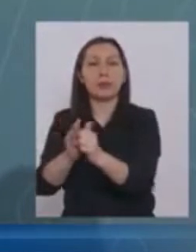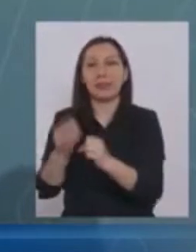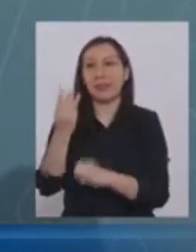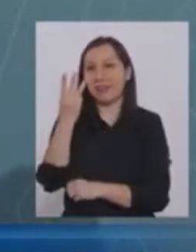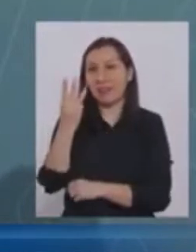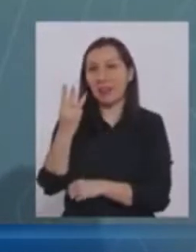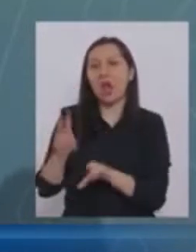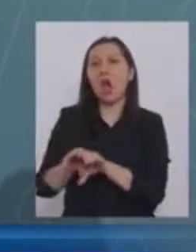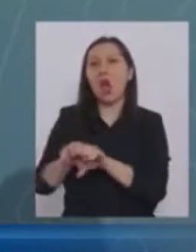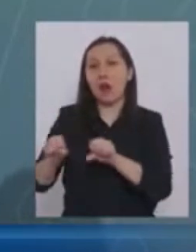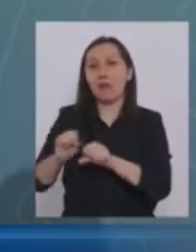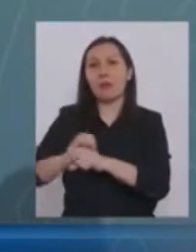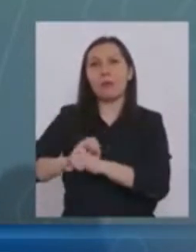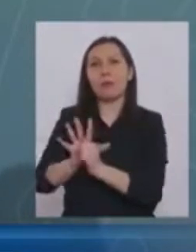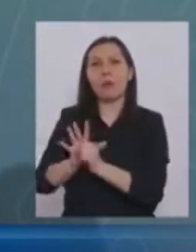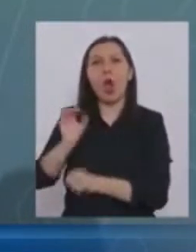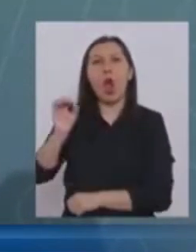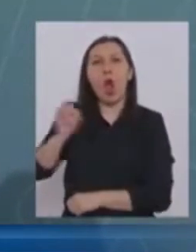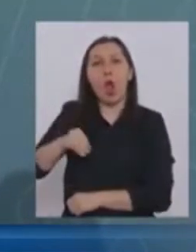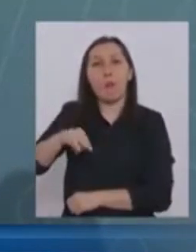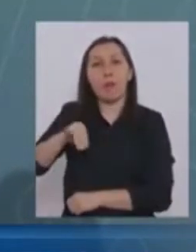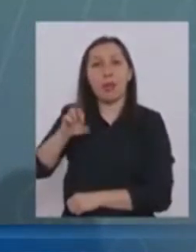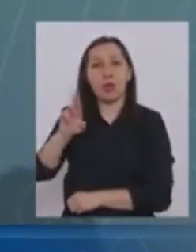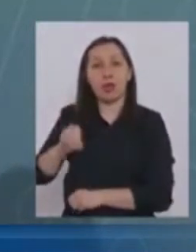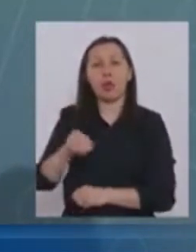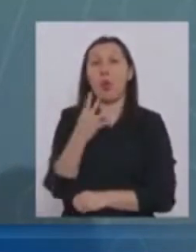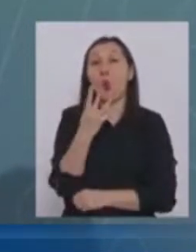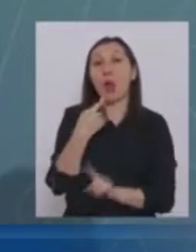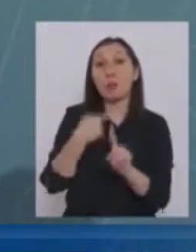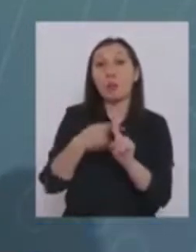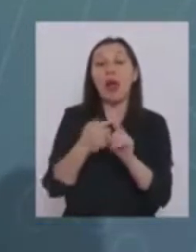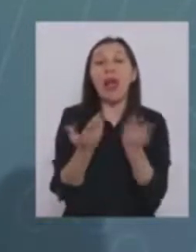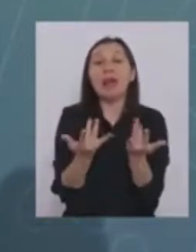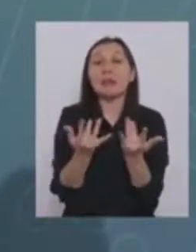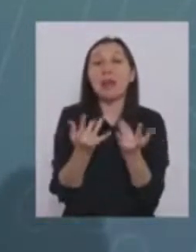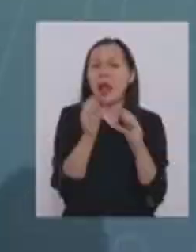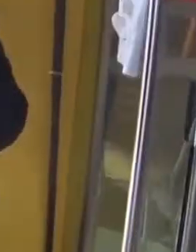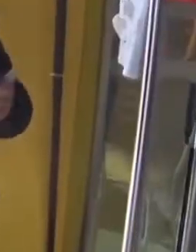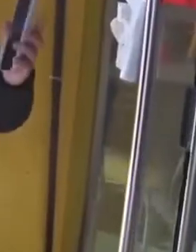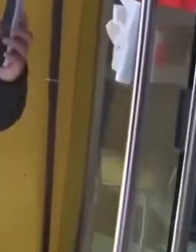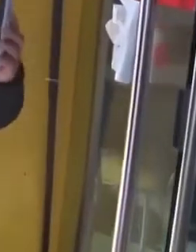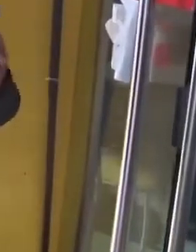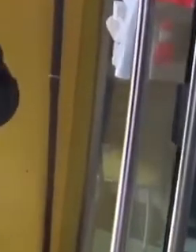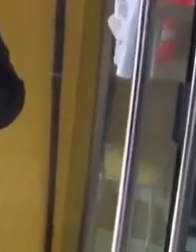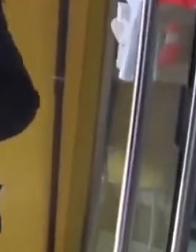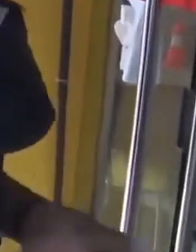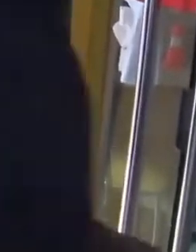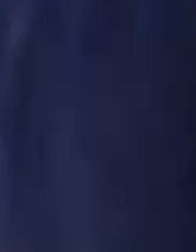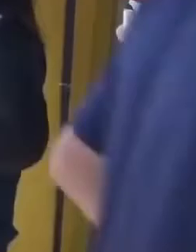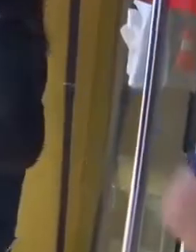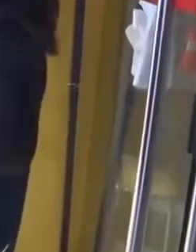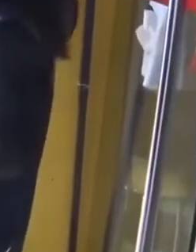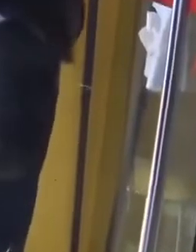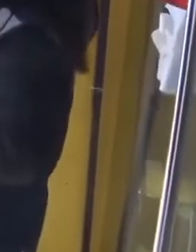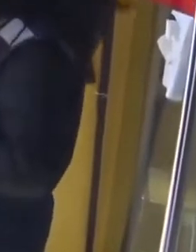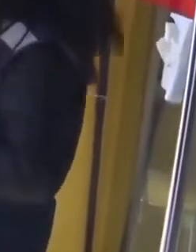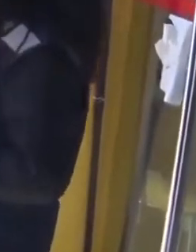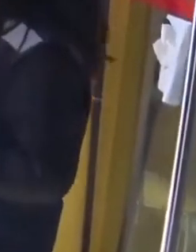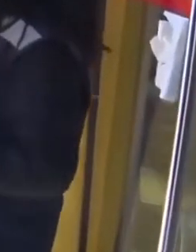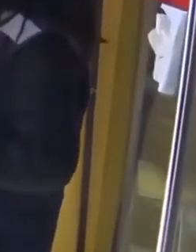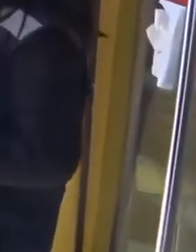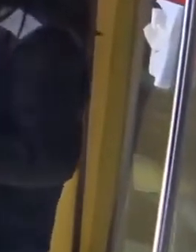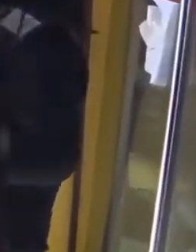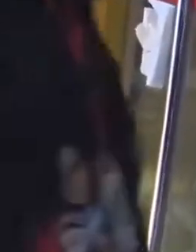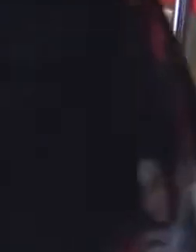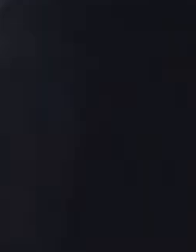confirmados con la variante omicron y 4 positivo esperando resultados la secuenciación cada vez está cada vez que los contactos estrechos